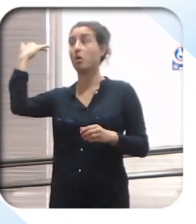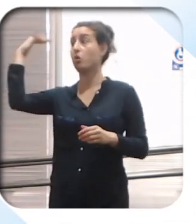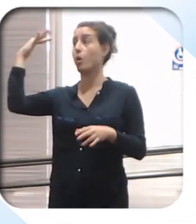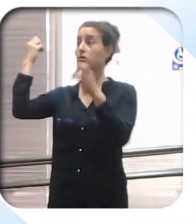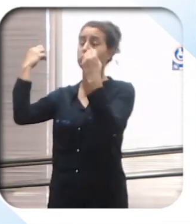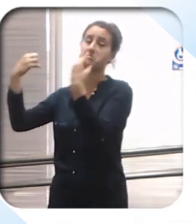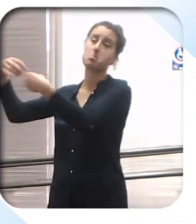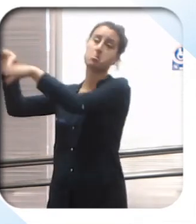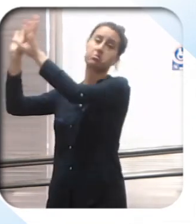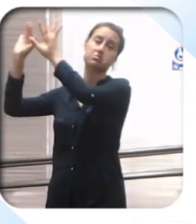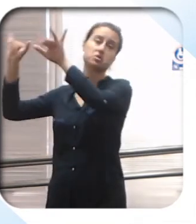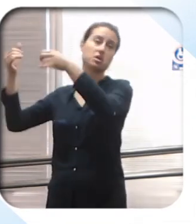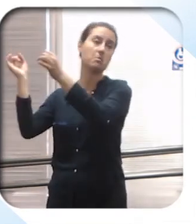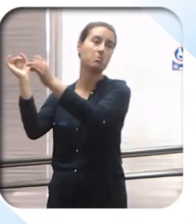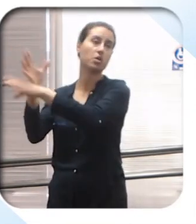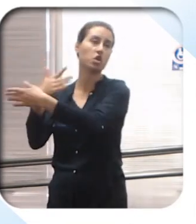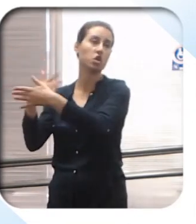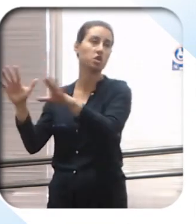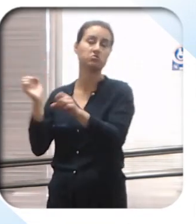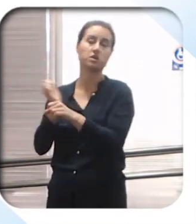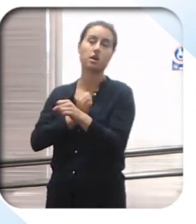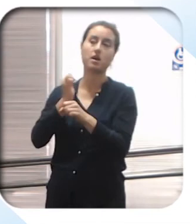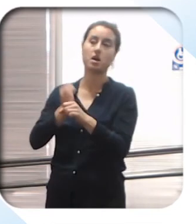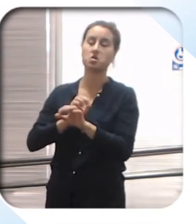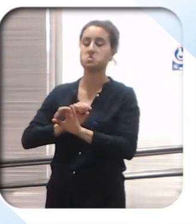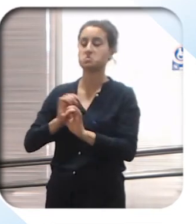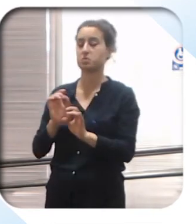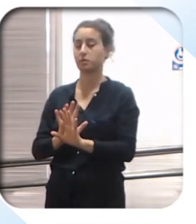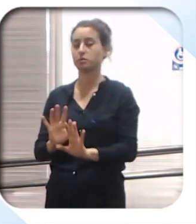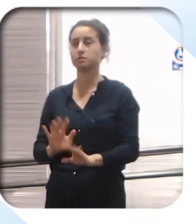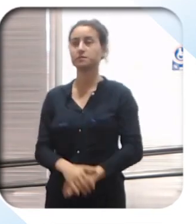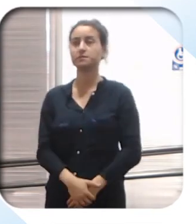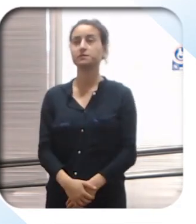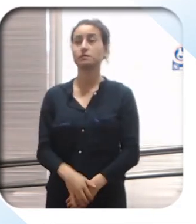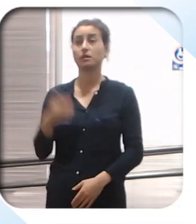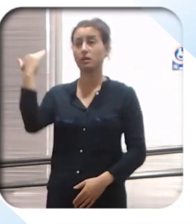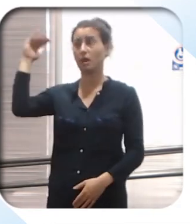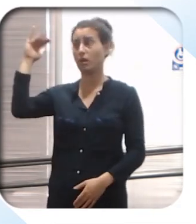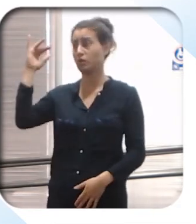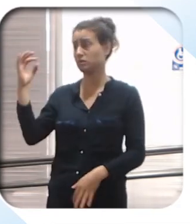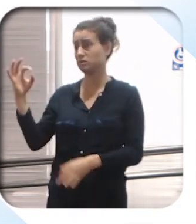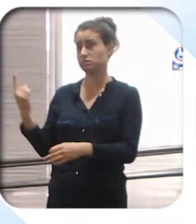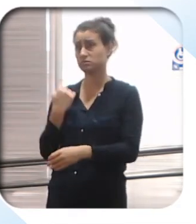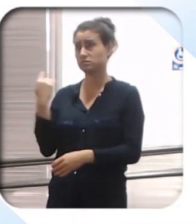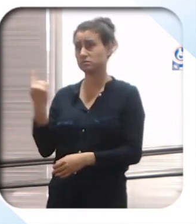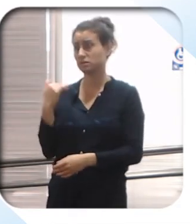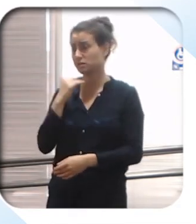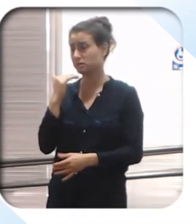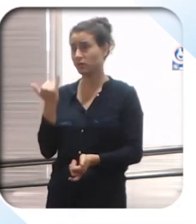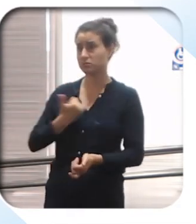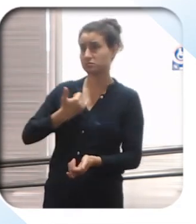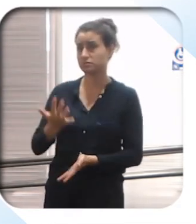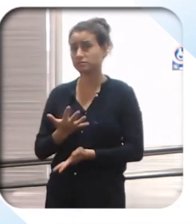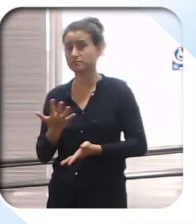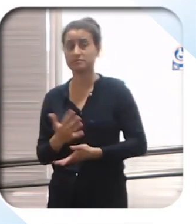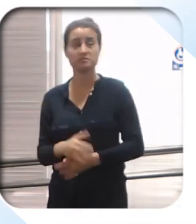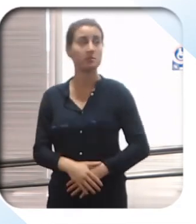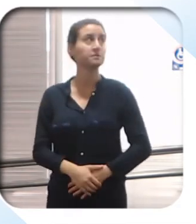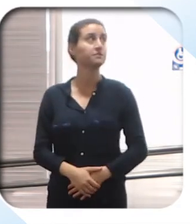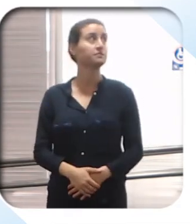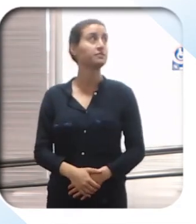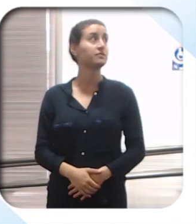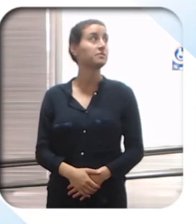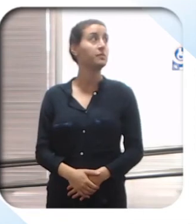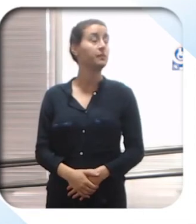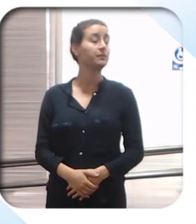suelta. Ya está, ya hicimos todo lo que pudimos. Entonces ahí lo que tenemos es que luego un